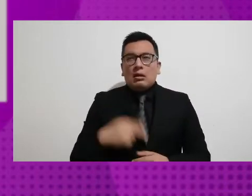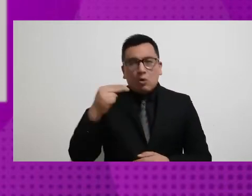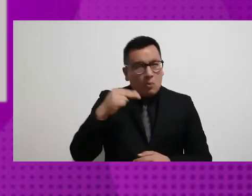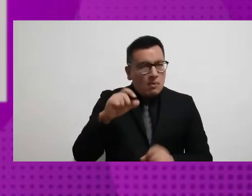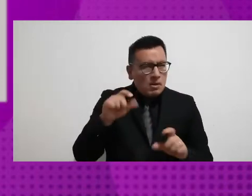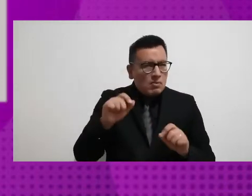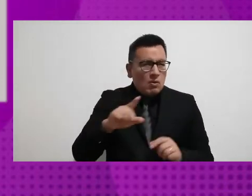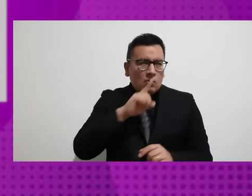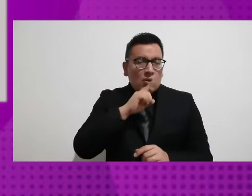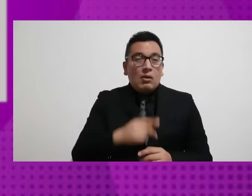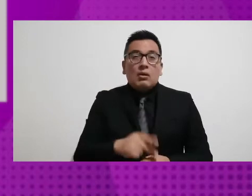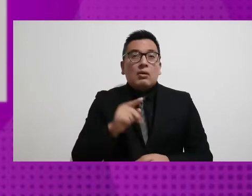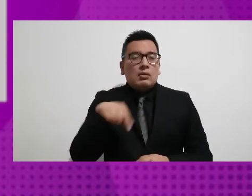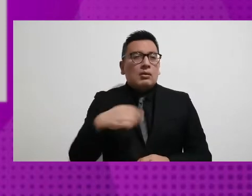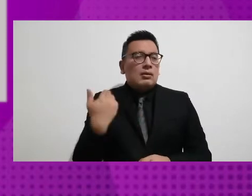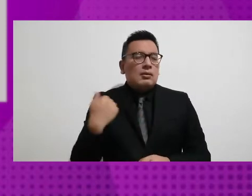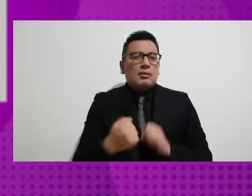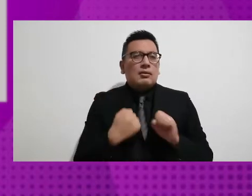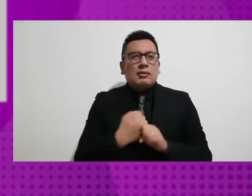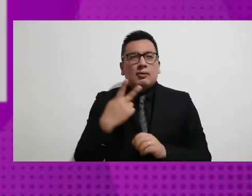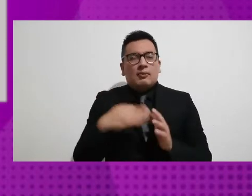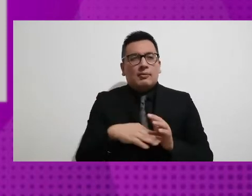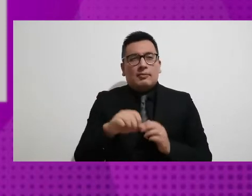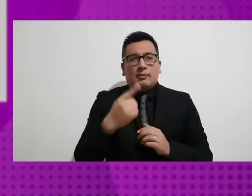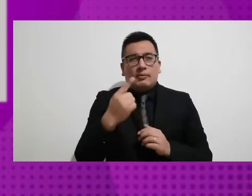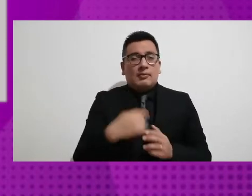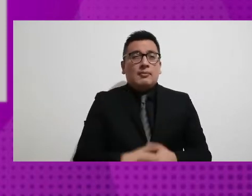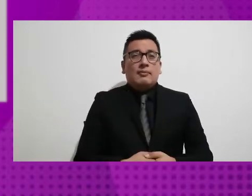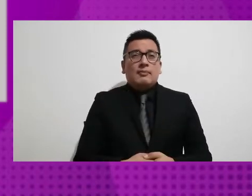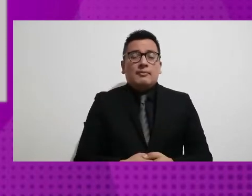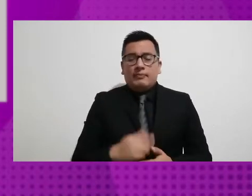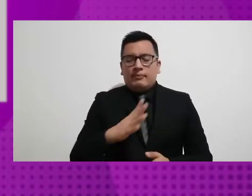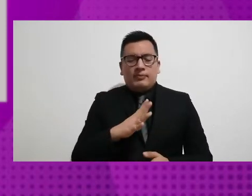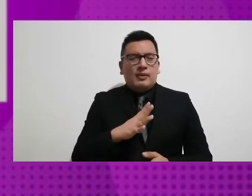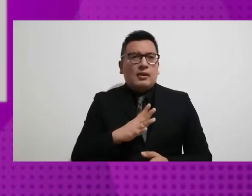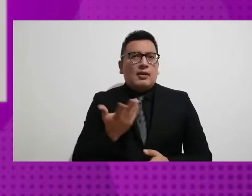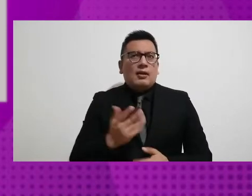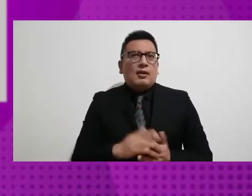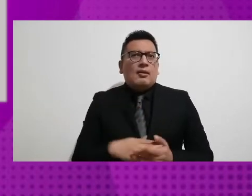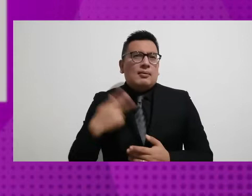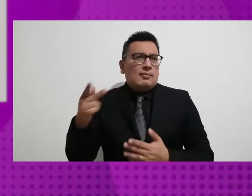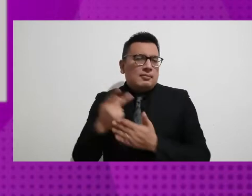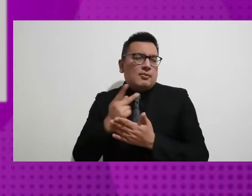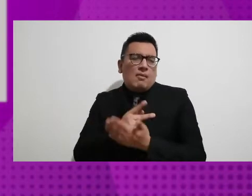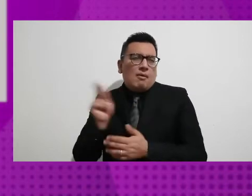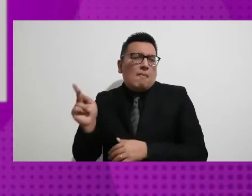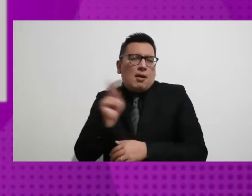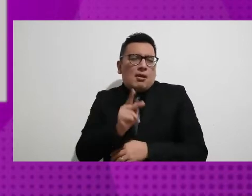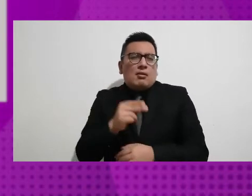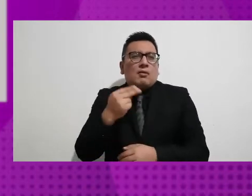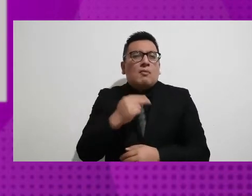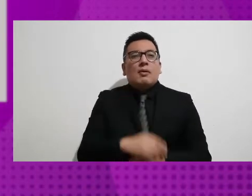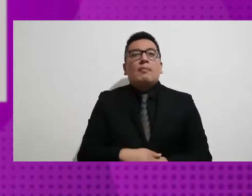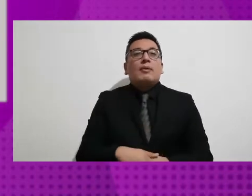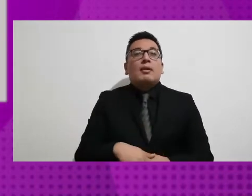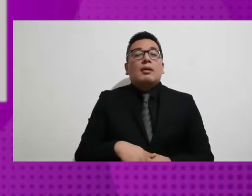elecciones 2021 un ejercicio de muy parecido por parte del Instituto Nacional Electoral, que